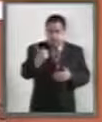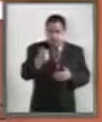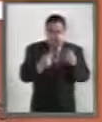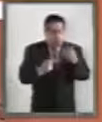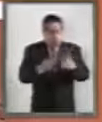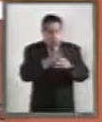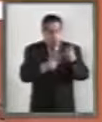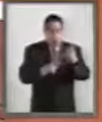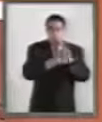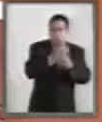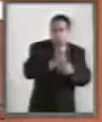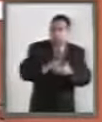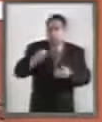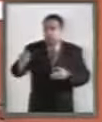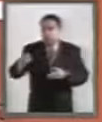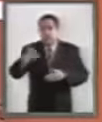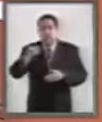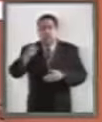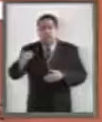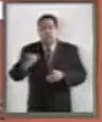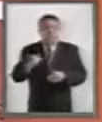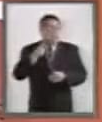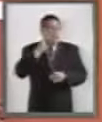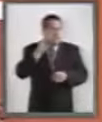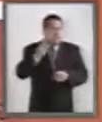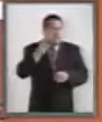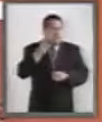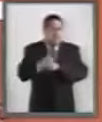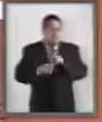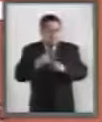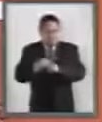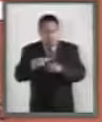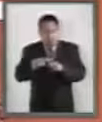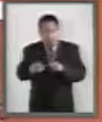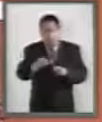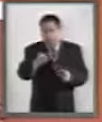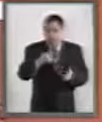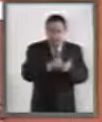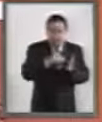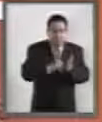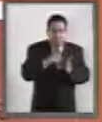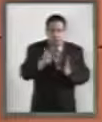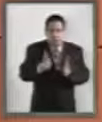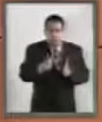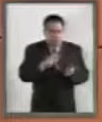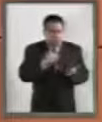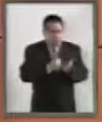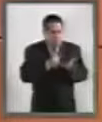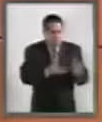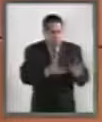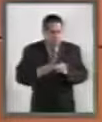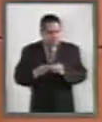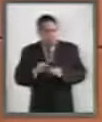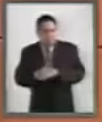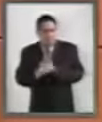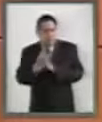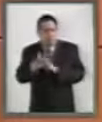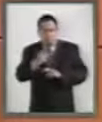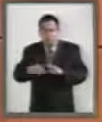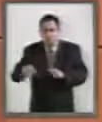parar Hacienda. En 3 años la recaudación, de ser de 16 mil millones de pesos por este impuesto, han pasado